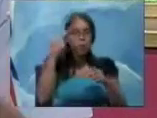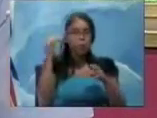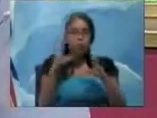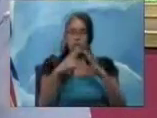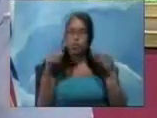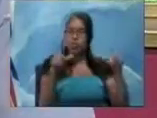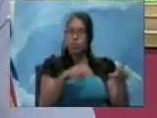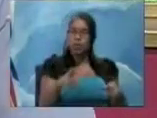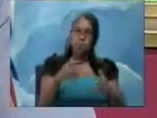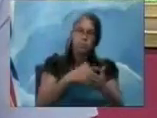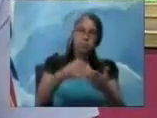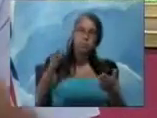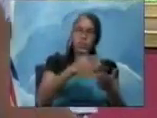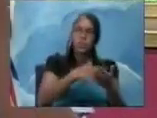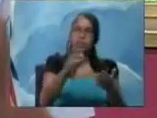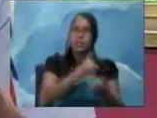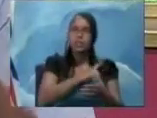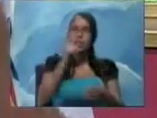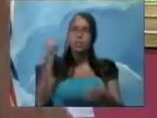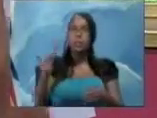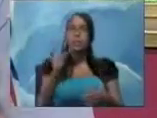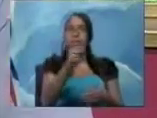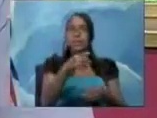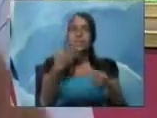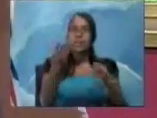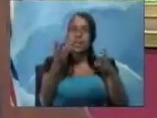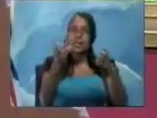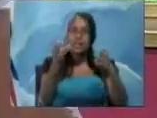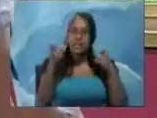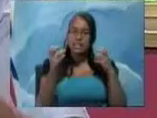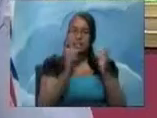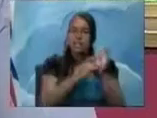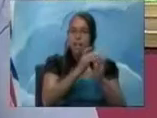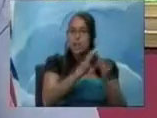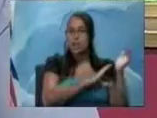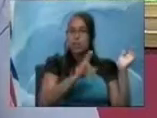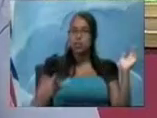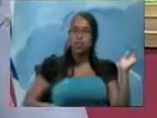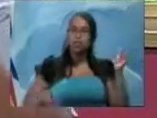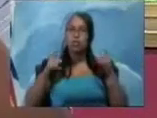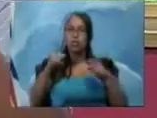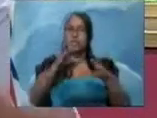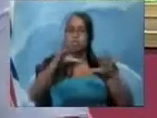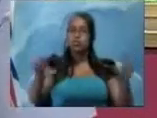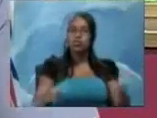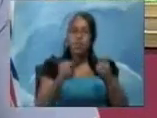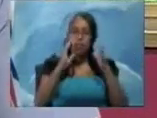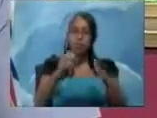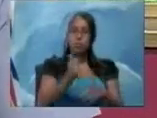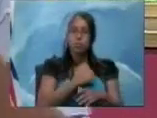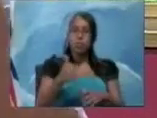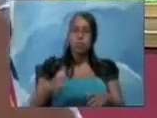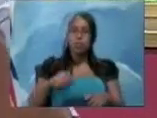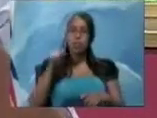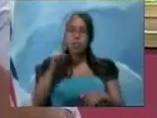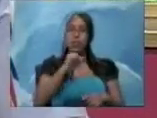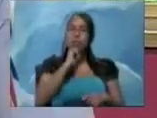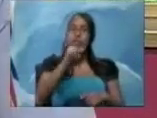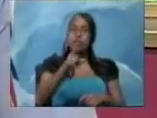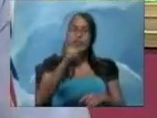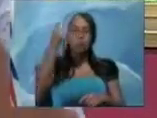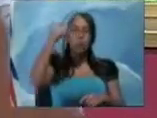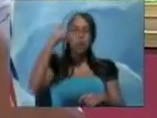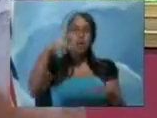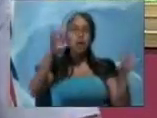millones de de personas que reciben a Jesucristo como su salvador personal y hoy es el día suyo Hoy es el día